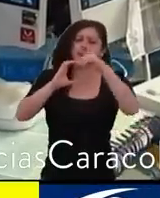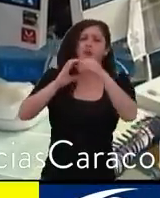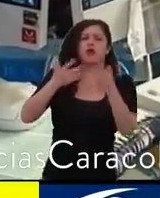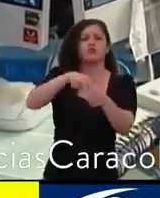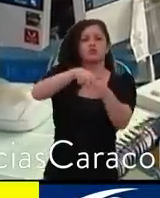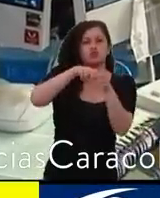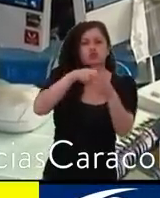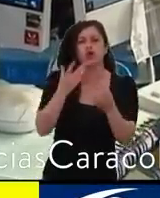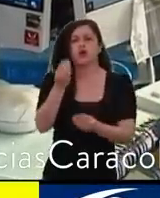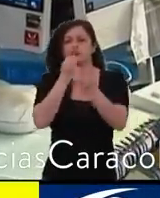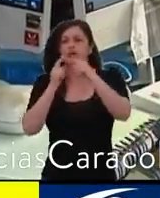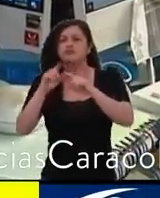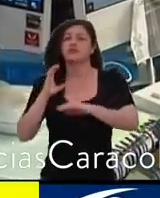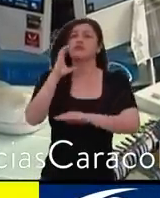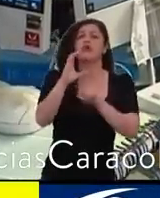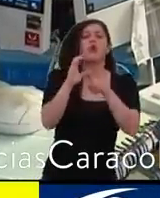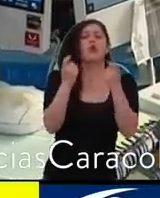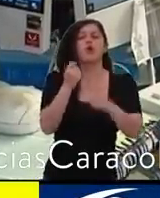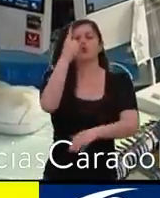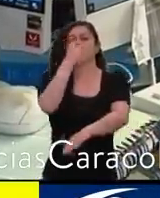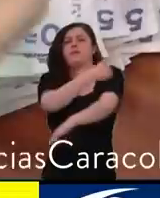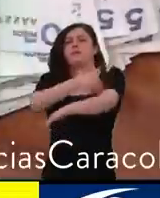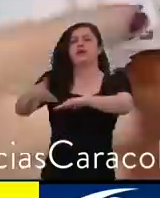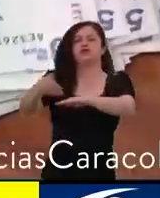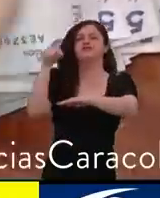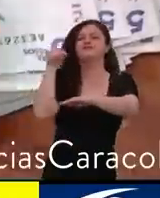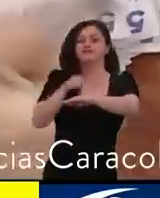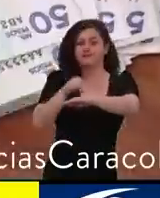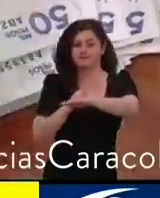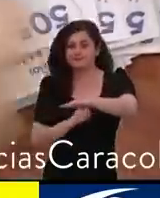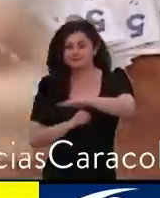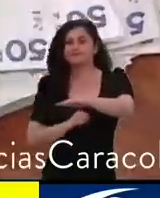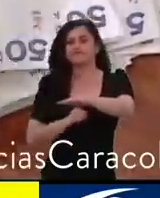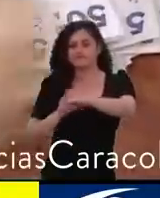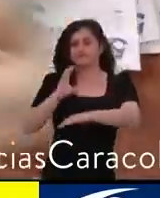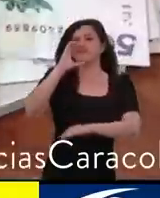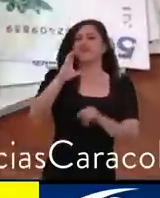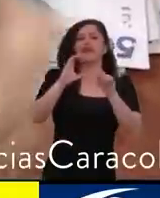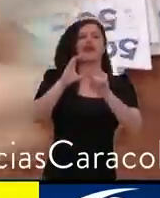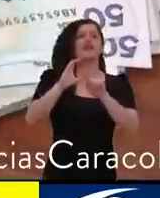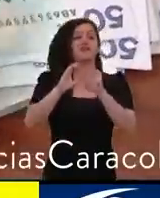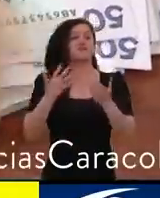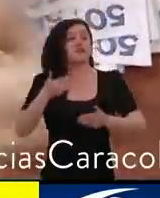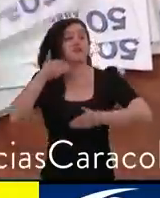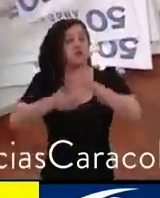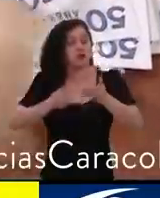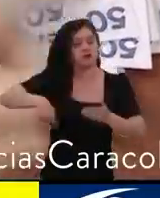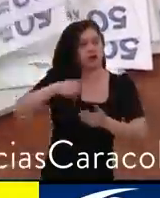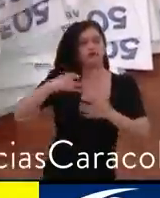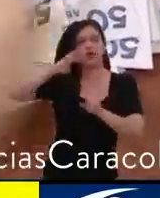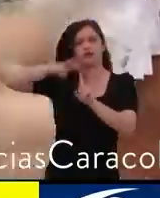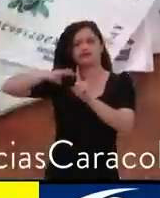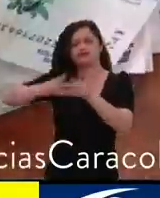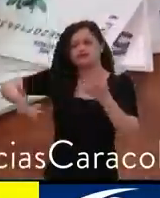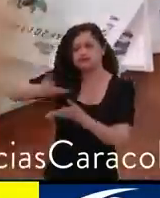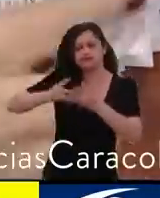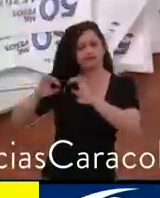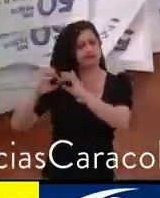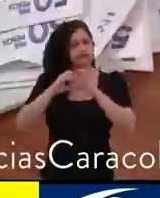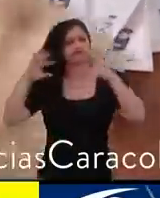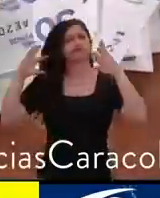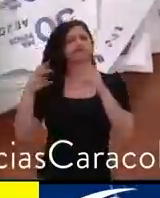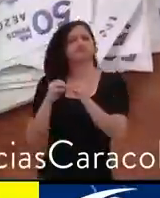pesos. Según el presidente Duque, esta cifra es una propuesta que se construyó después de 3 meses de conversaciones productivas con varios